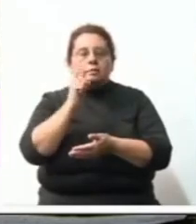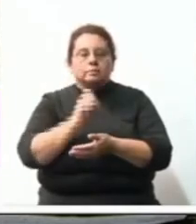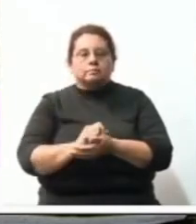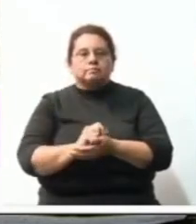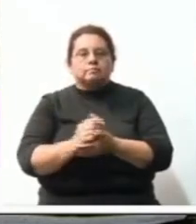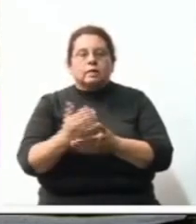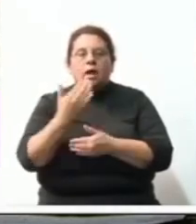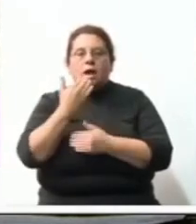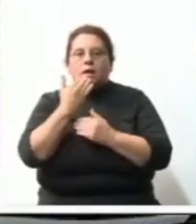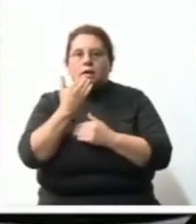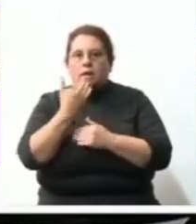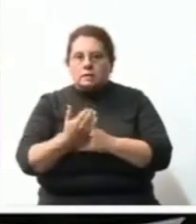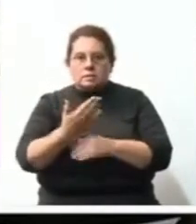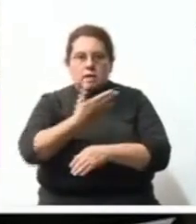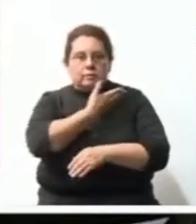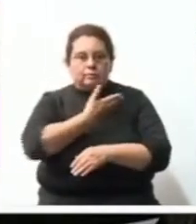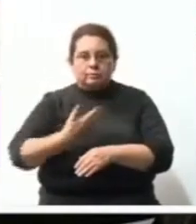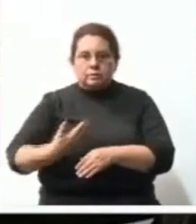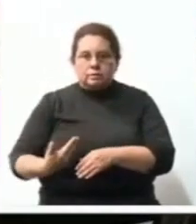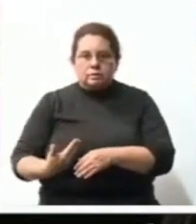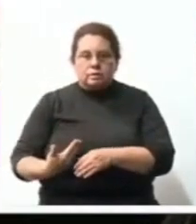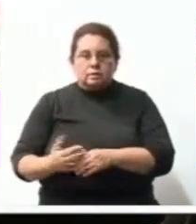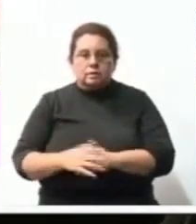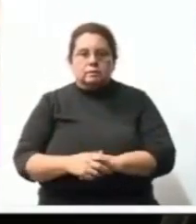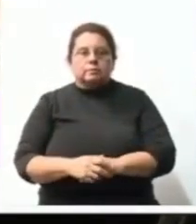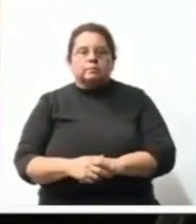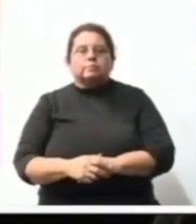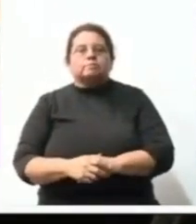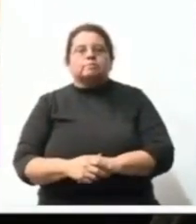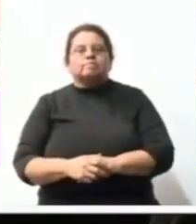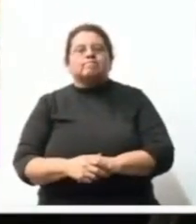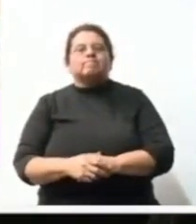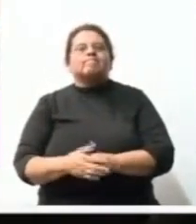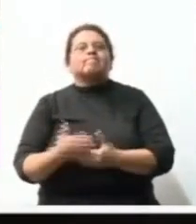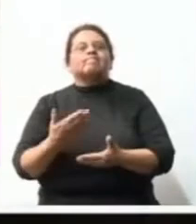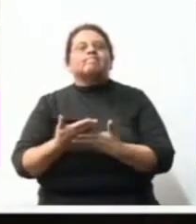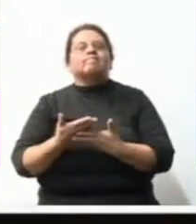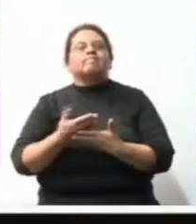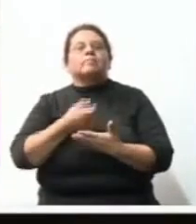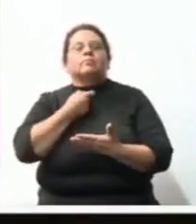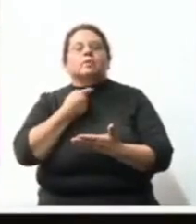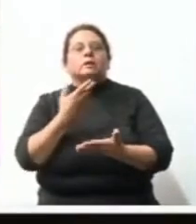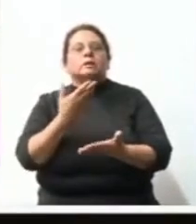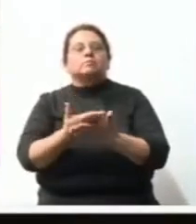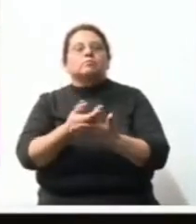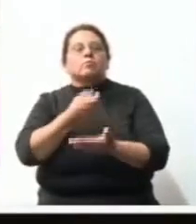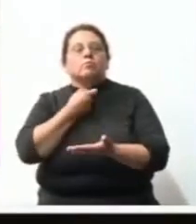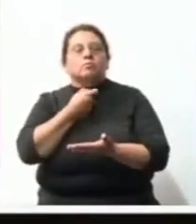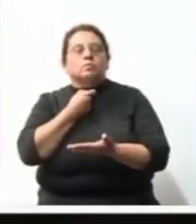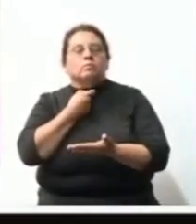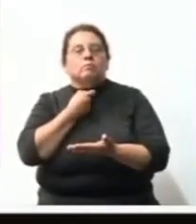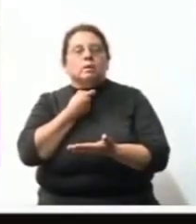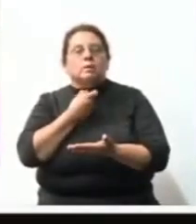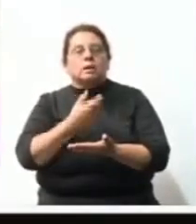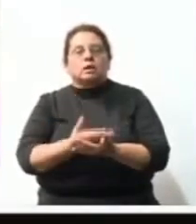Gracias señor presidente quería plantear una moción de privilegio